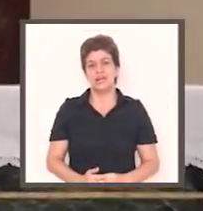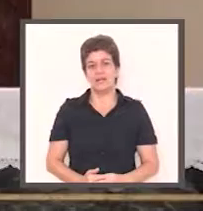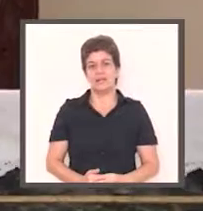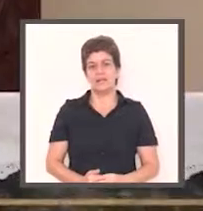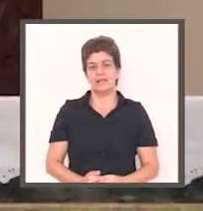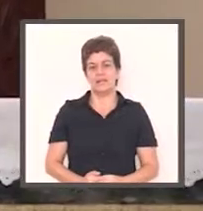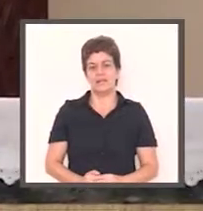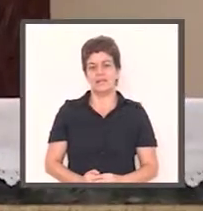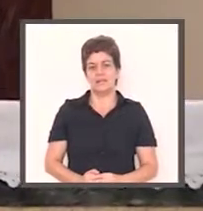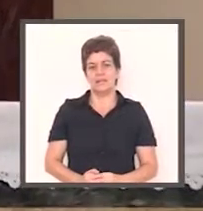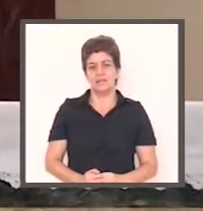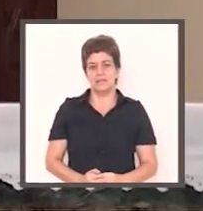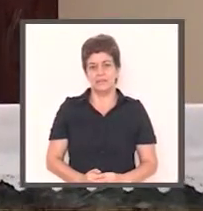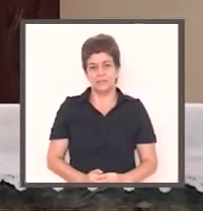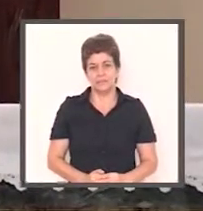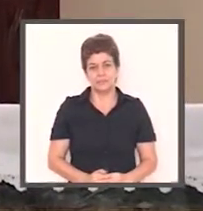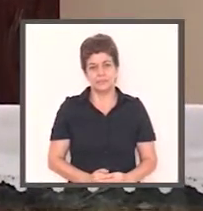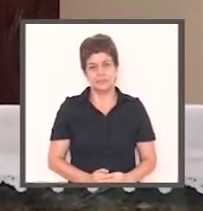Aleluya.